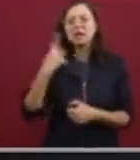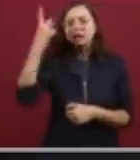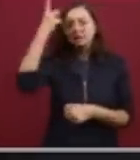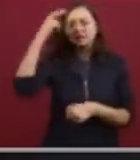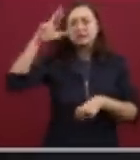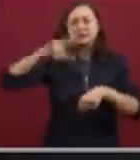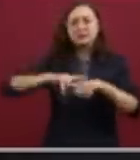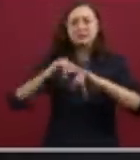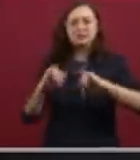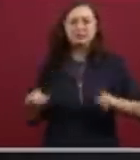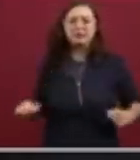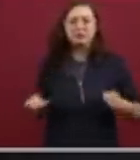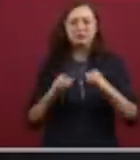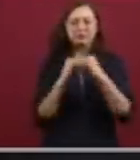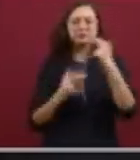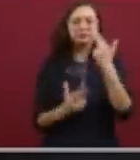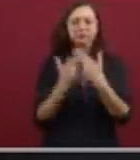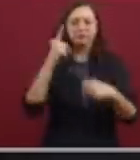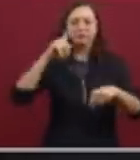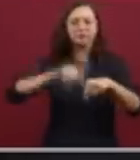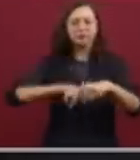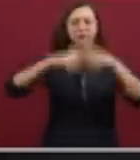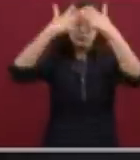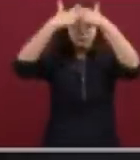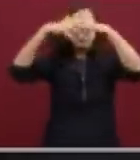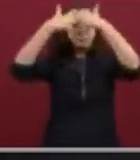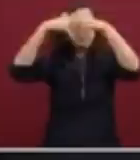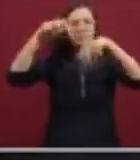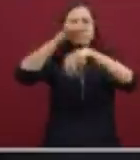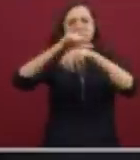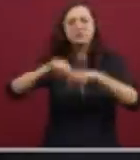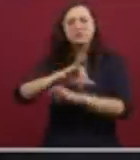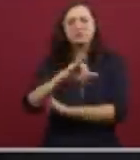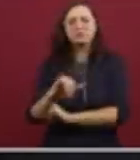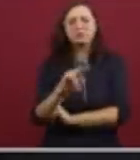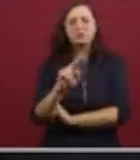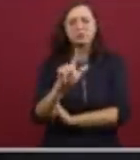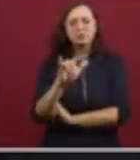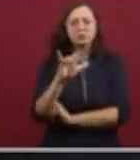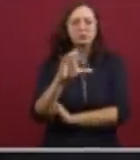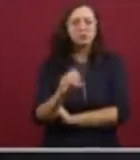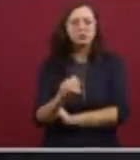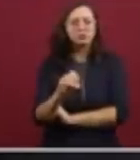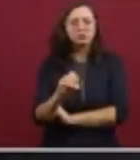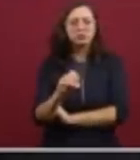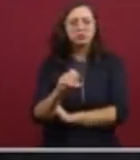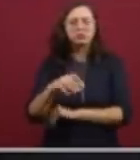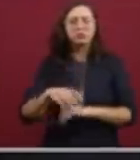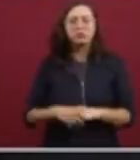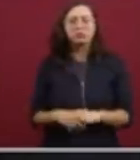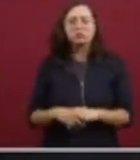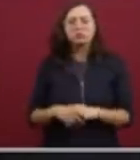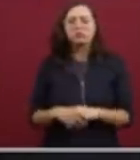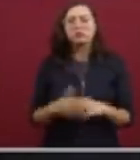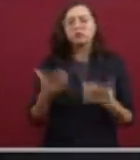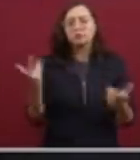del Instituto Nacional de Neurología y Neurocirugía, Julio Everardo Sotelo, causó en